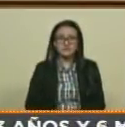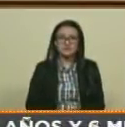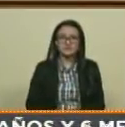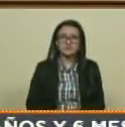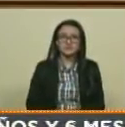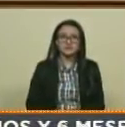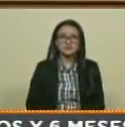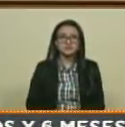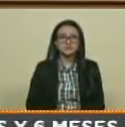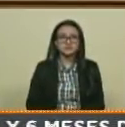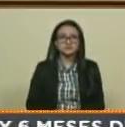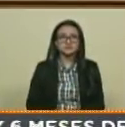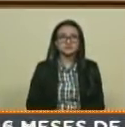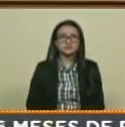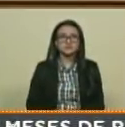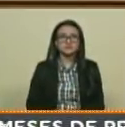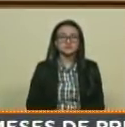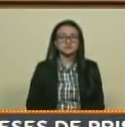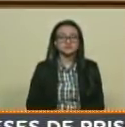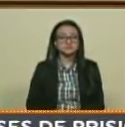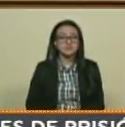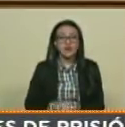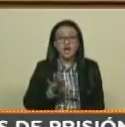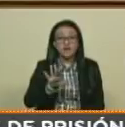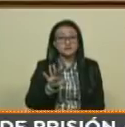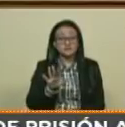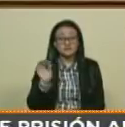y vive Cuba durante décadas,